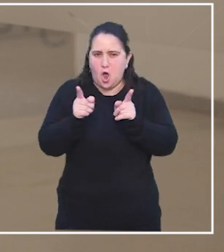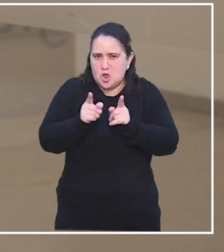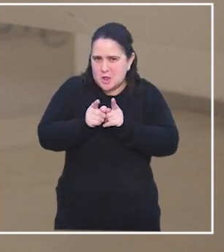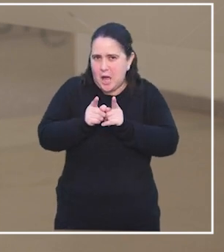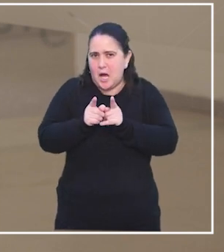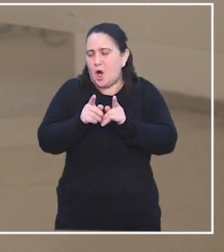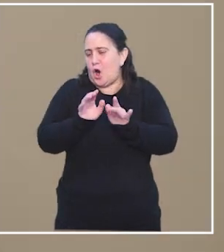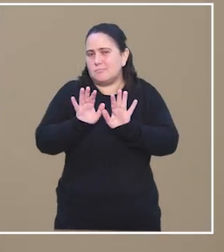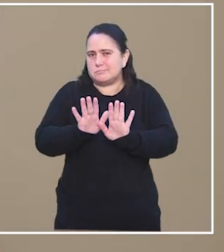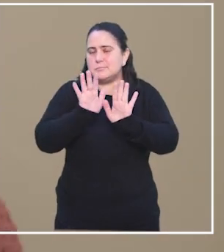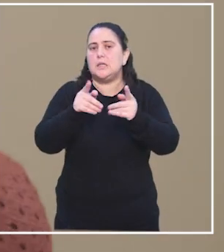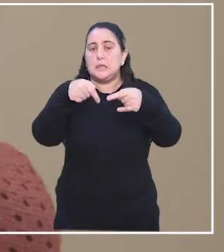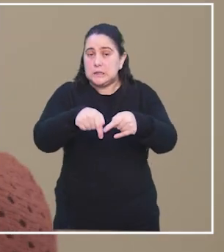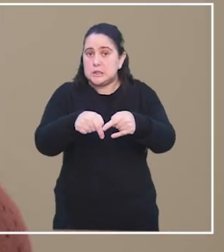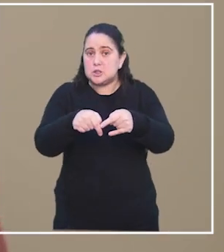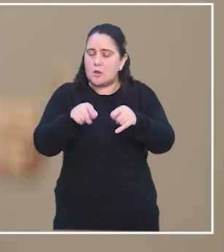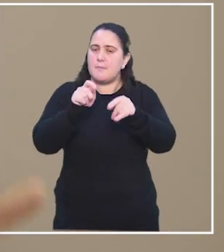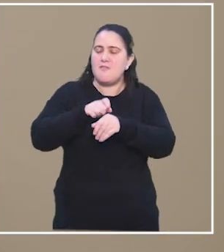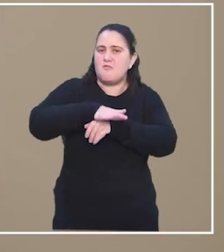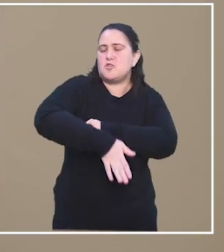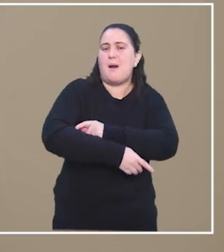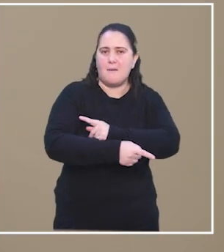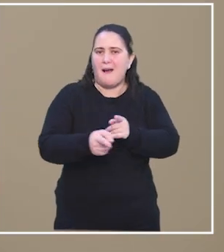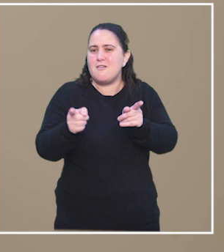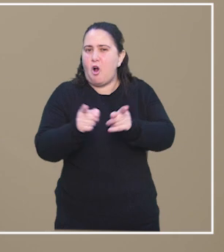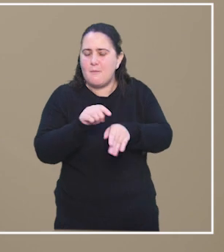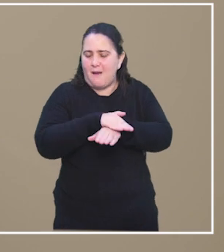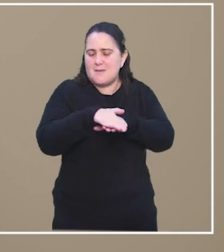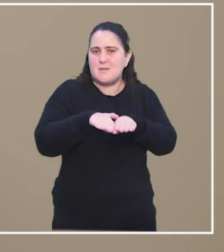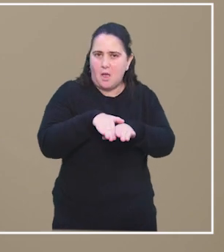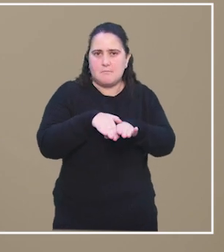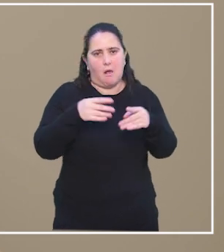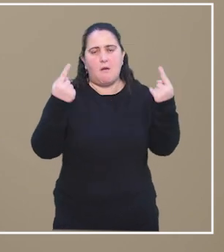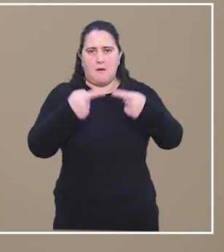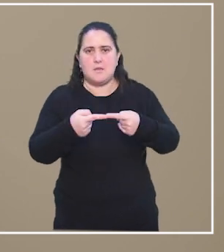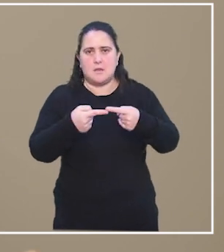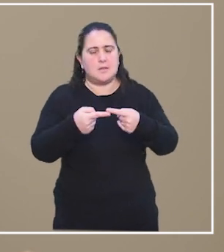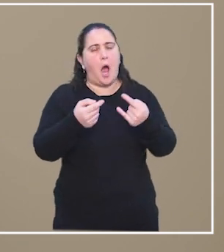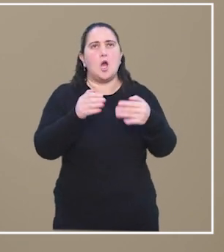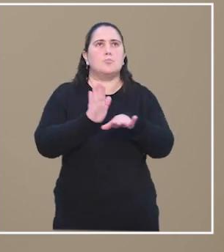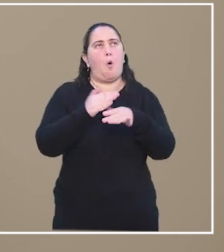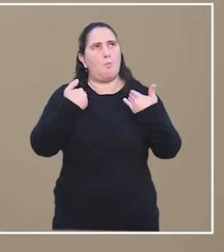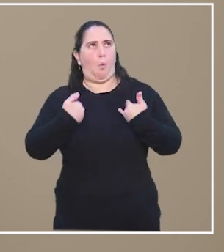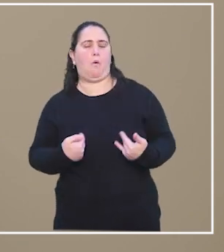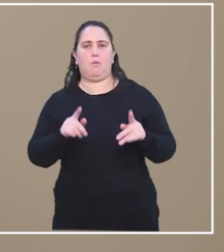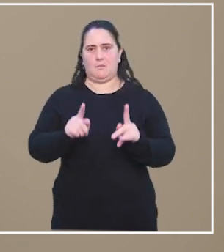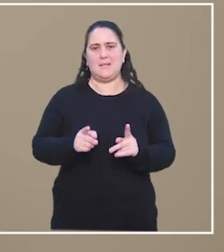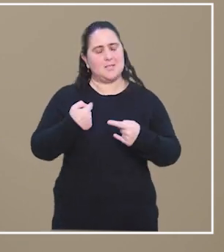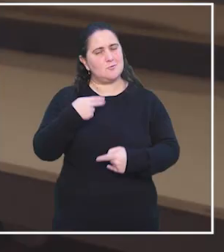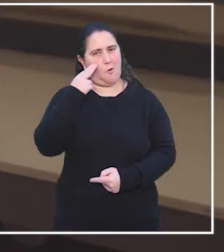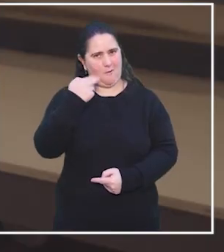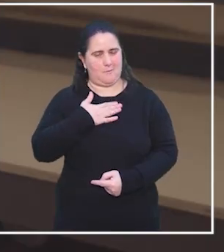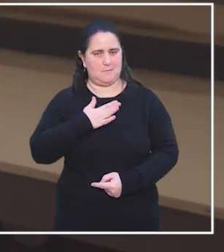frases de efecto, todo esto contribuyó a simplificar enormemente el debate y a moralizarlo, ¿no? Y eso creo que es un